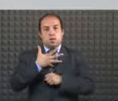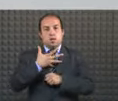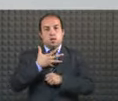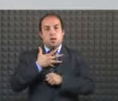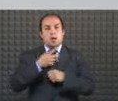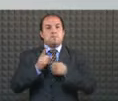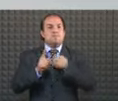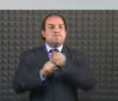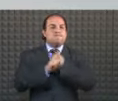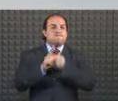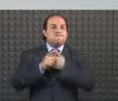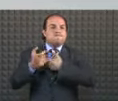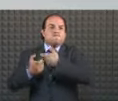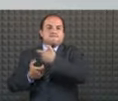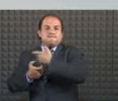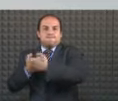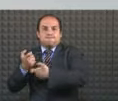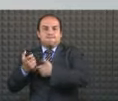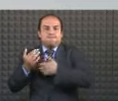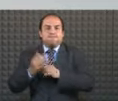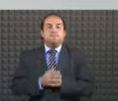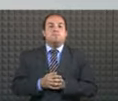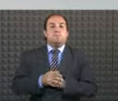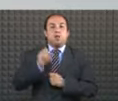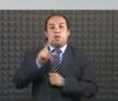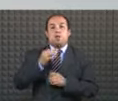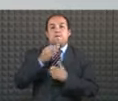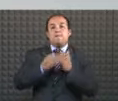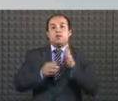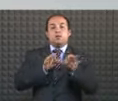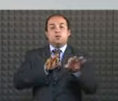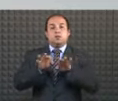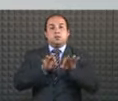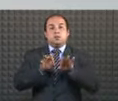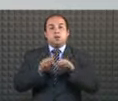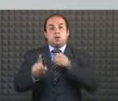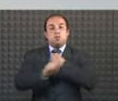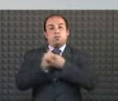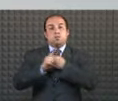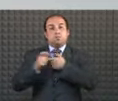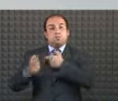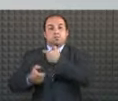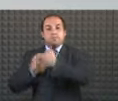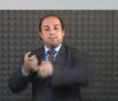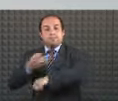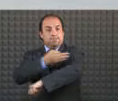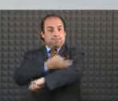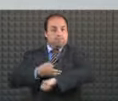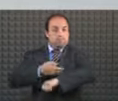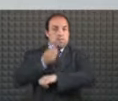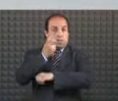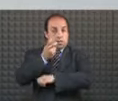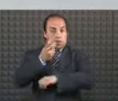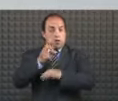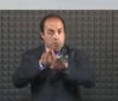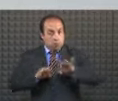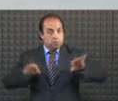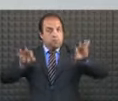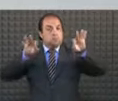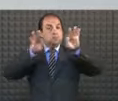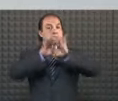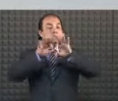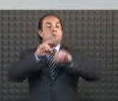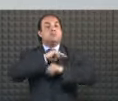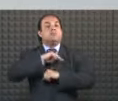crisis económica y también desempleo y problemas en la economía familiar. Y eso es algo fundamental que